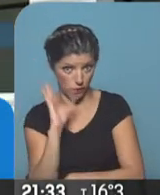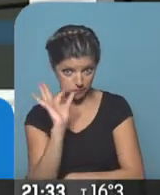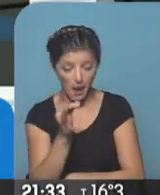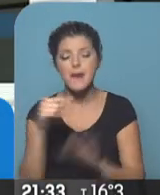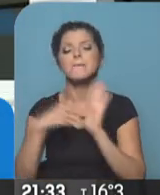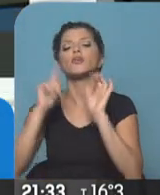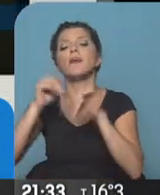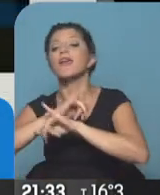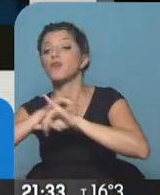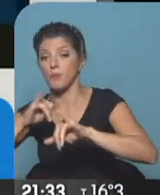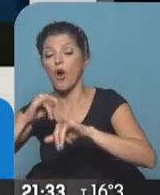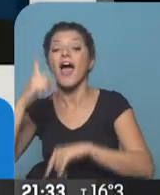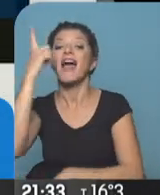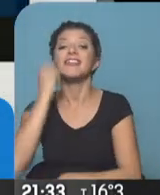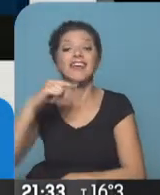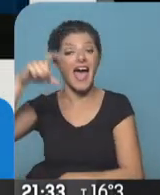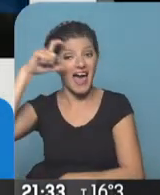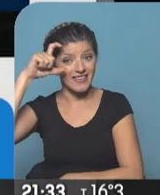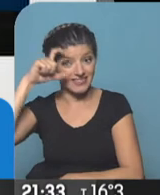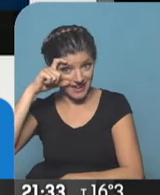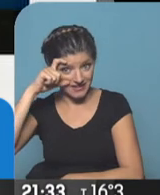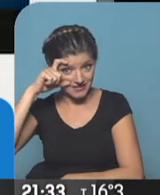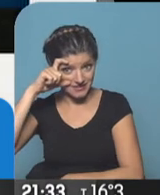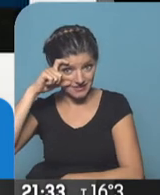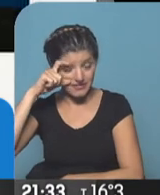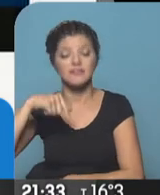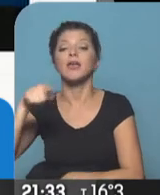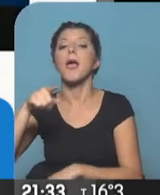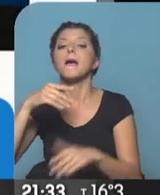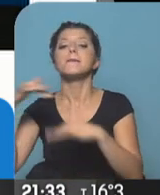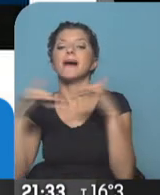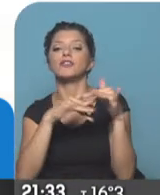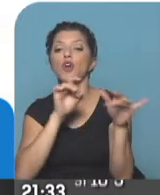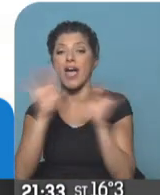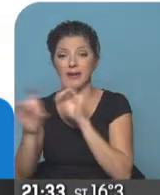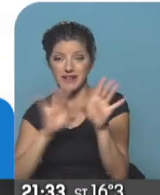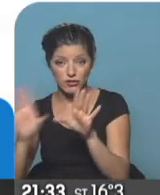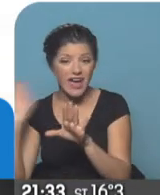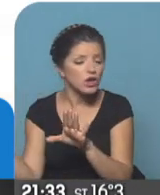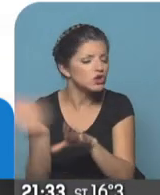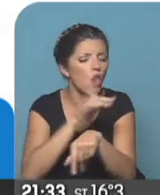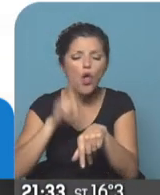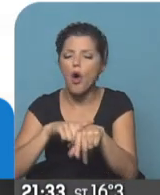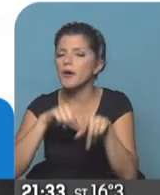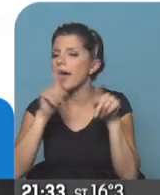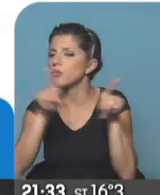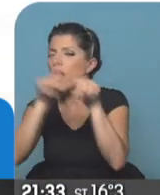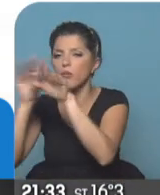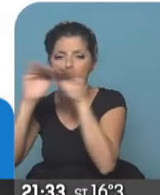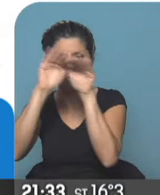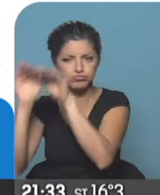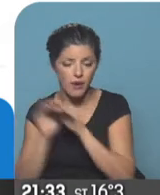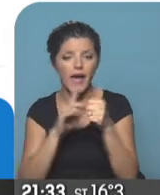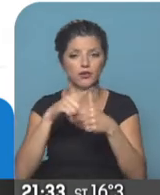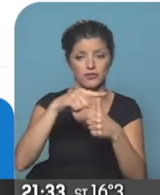el día 10 todos los partidos de la última fecha de la eliminatoria se van a jugar a la misma hora. Por lo tanto, en el Atahualpa de Quito,